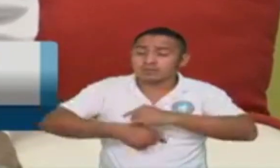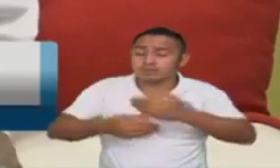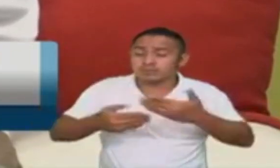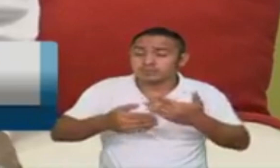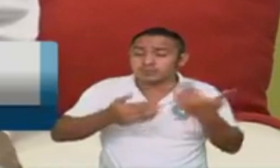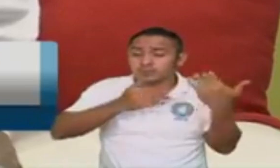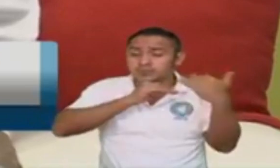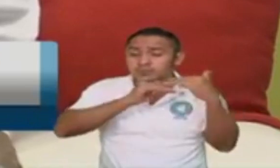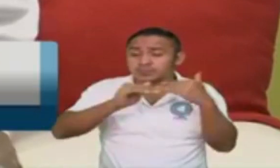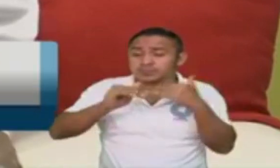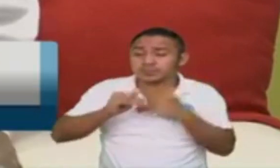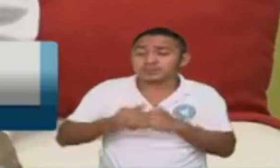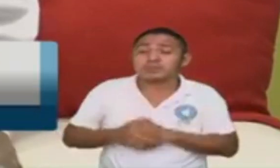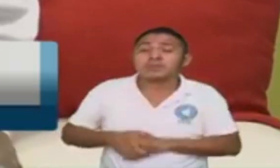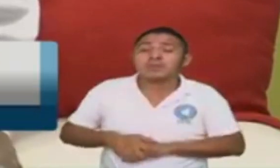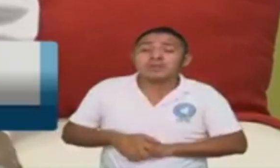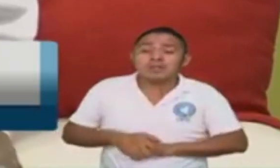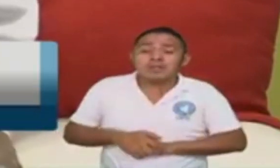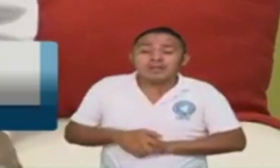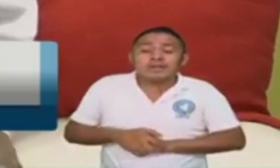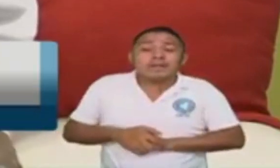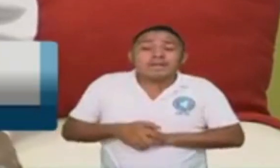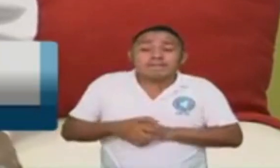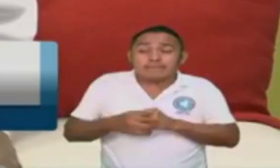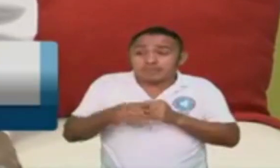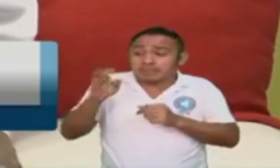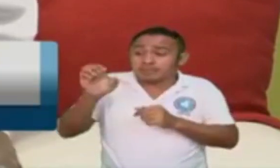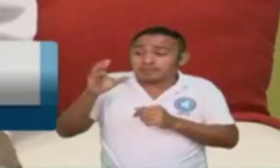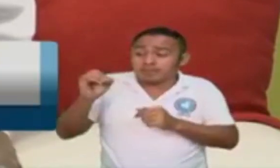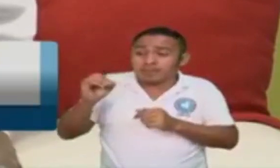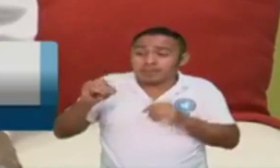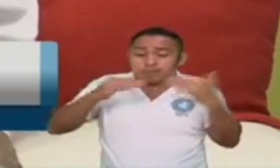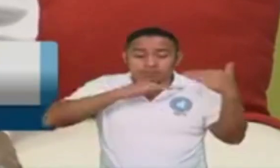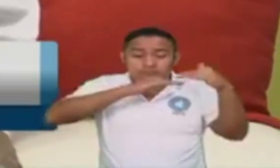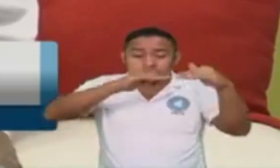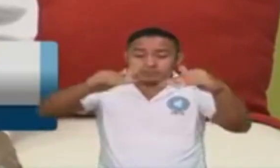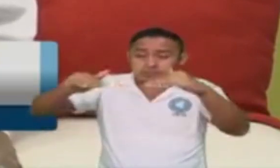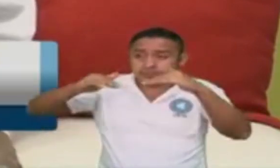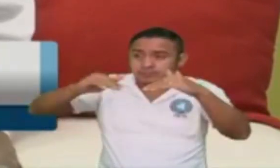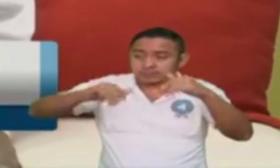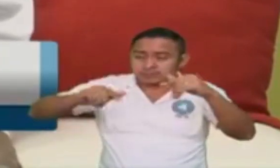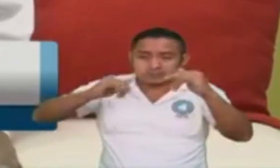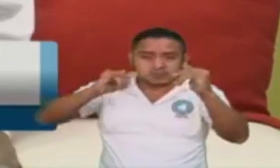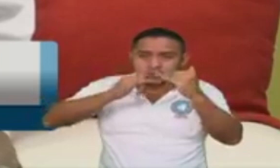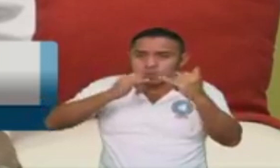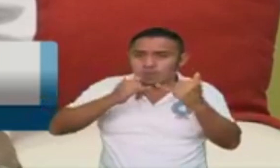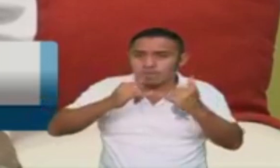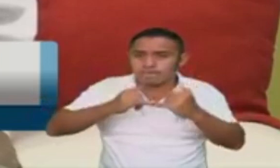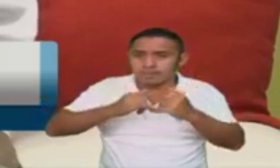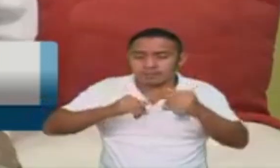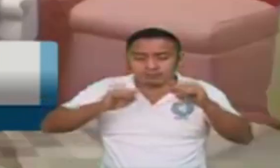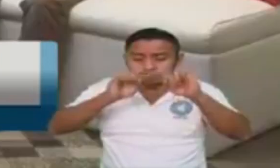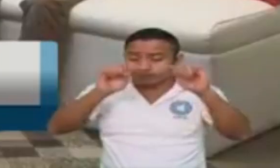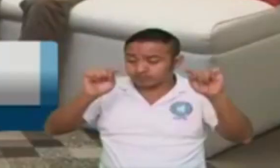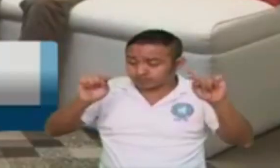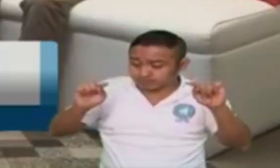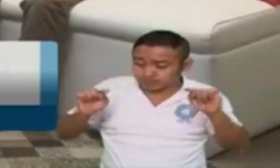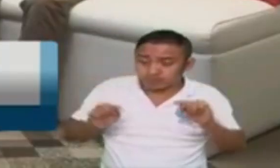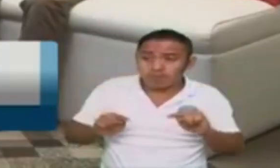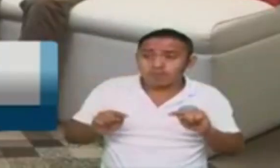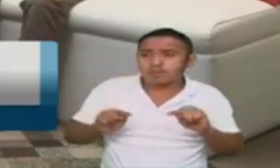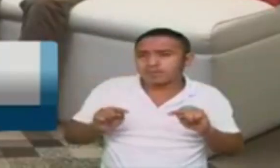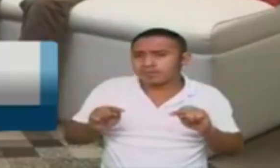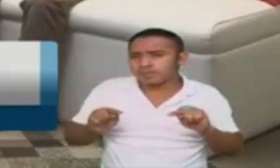ecogenicidad, llaman el ultrasonografista, en la ecogenicidad que tiene el área del tiroides. Entonces, necrosis quedan como